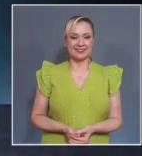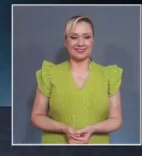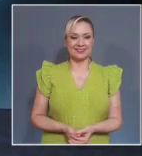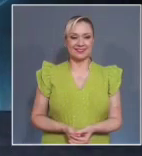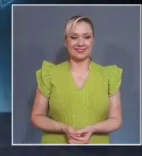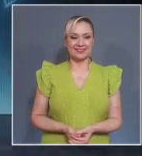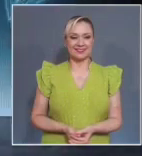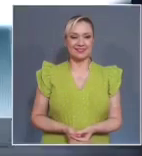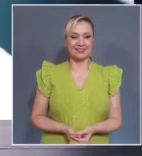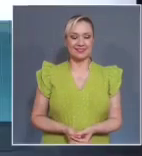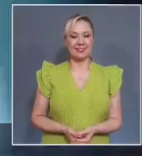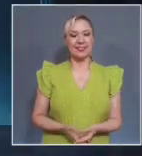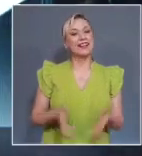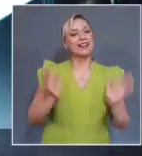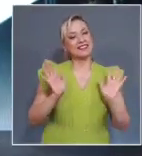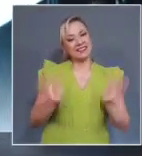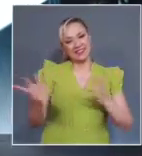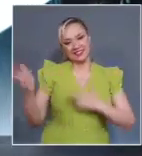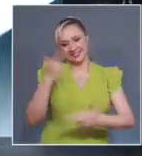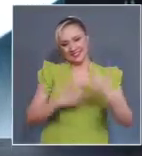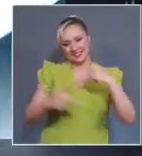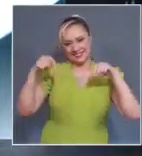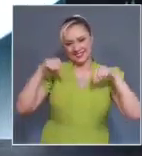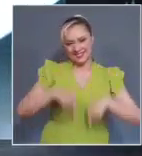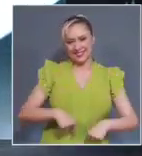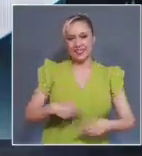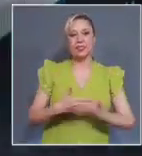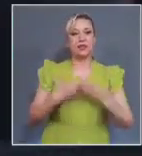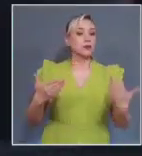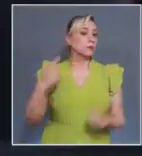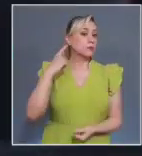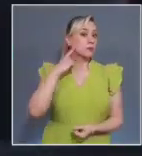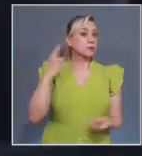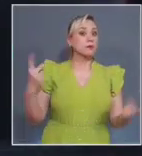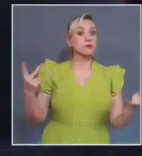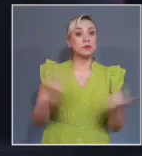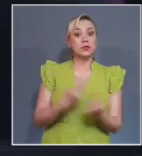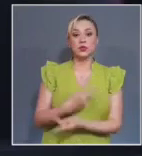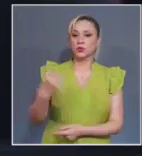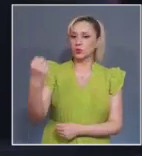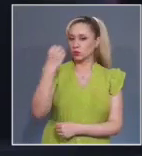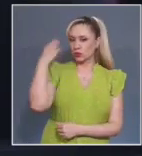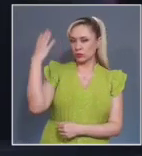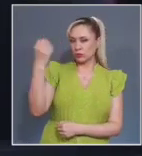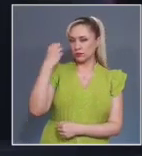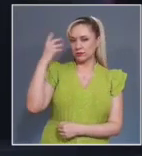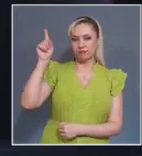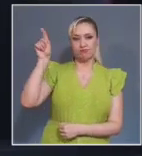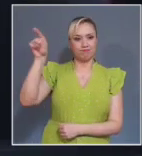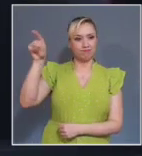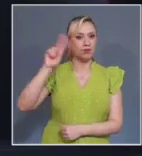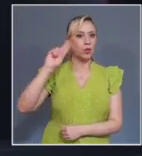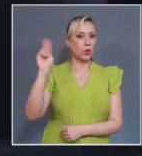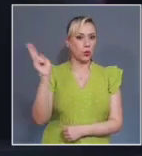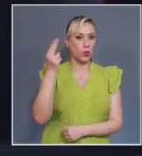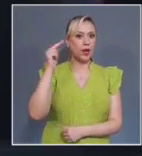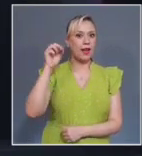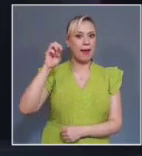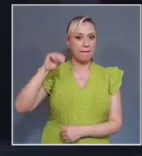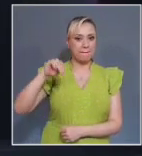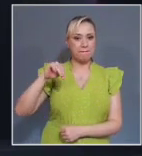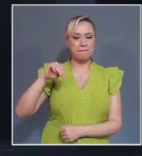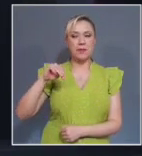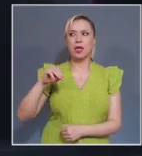Y ya estamos de regreso, efectivamente, vámonos con más información. Durante un foro que se llevó a cabo en la UNAM, los participantes se solidarizaron con el